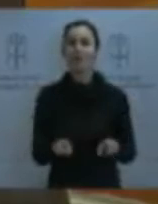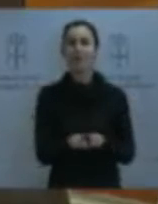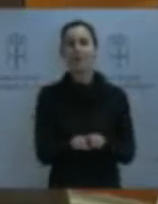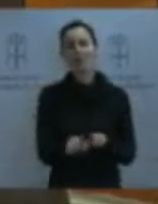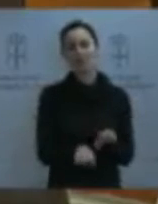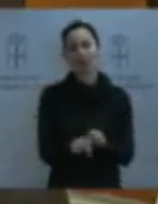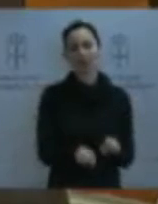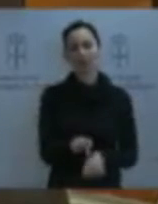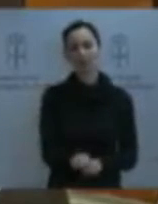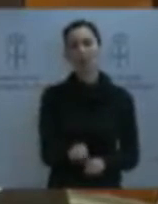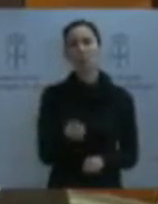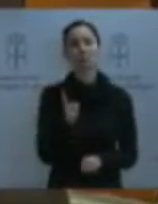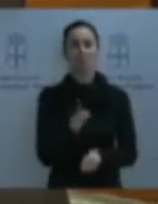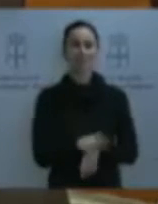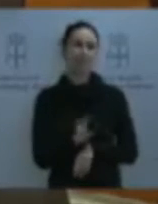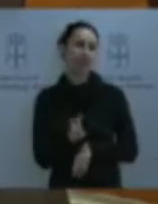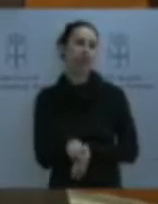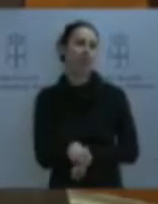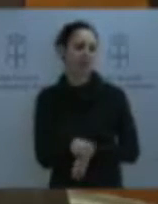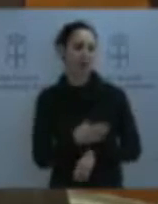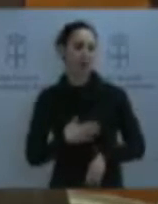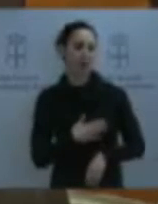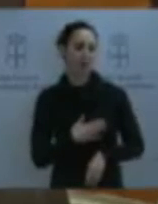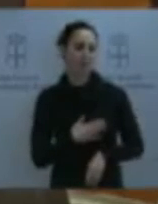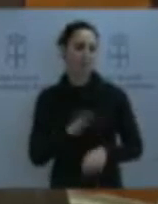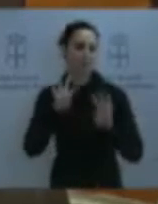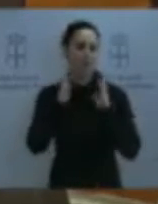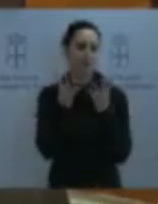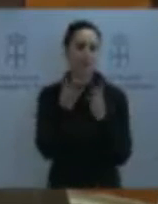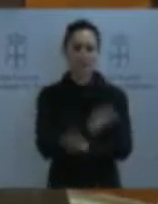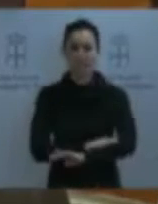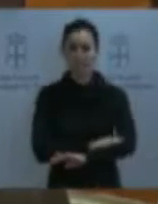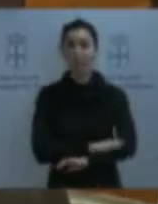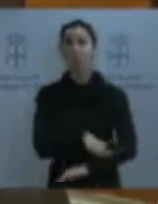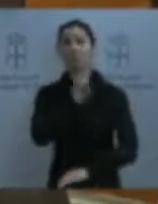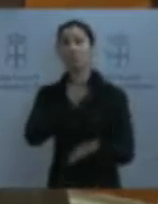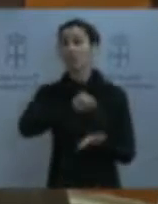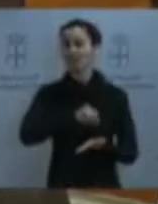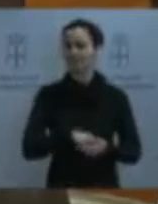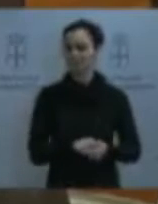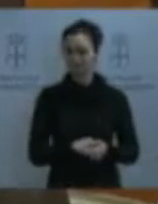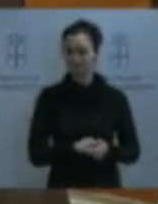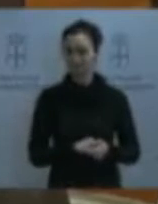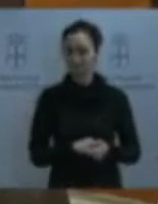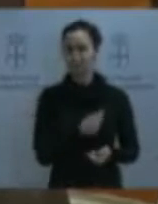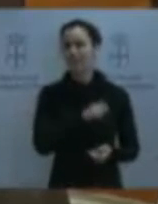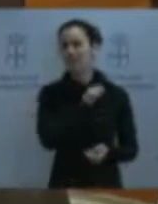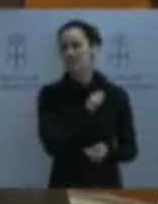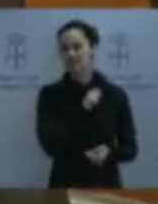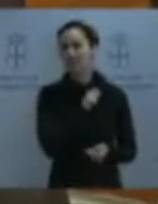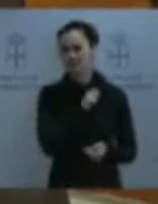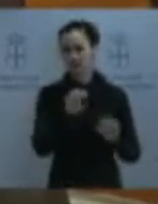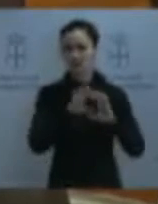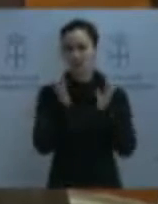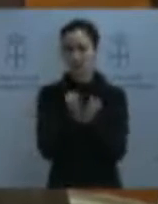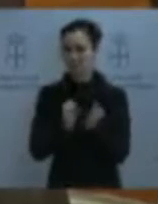de administración. Él lo entendió rápidamente. España es el país del mundo donde más rápido se puede hacer uno rico. Se